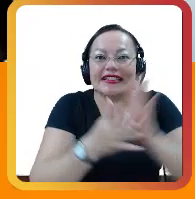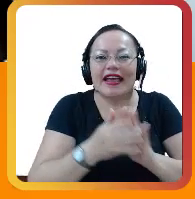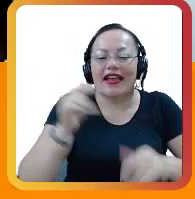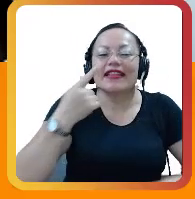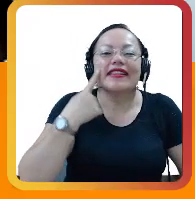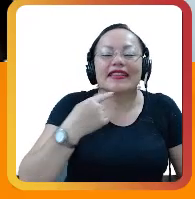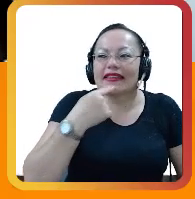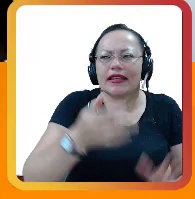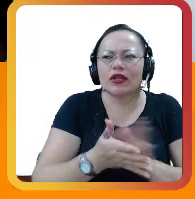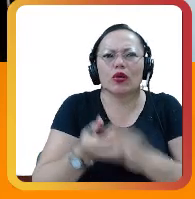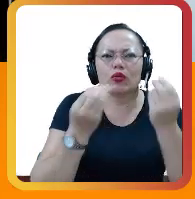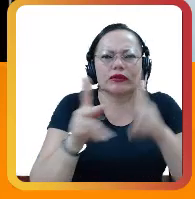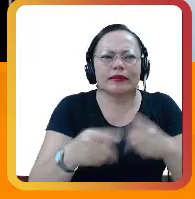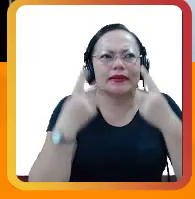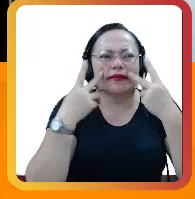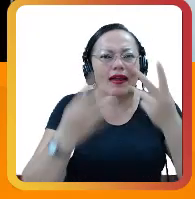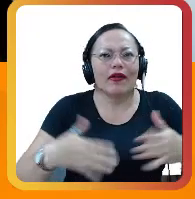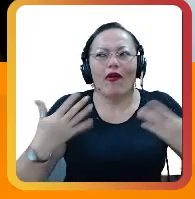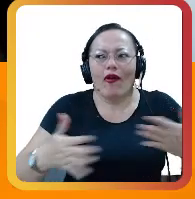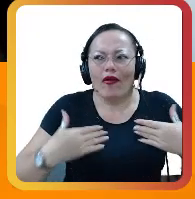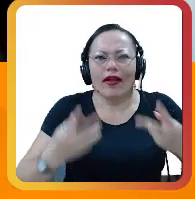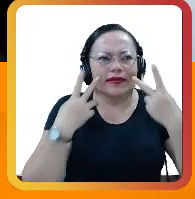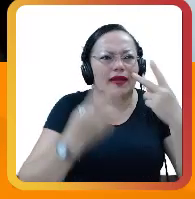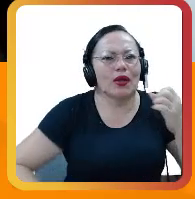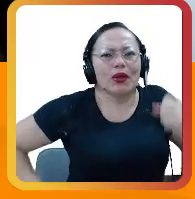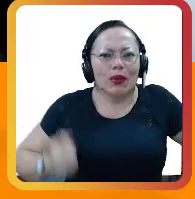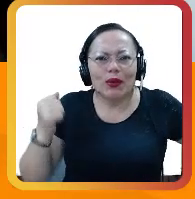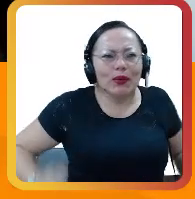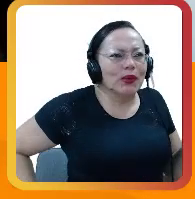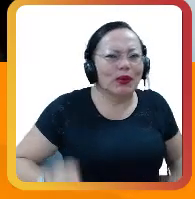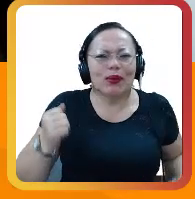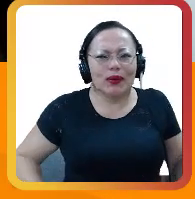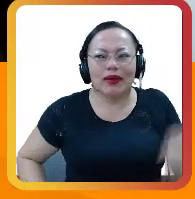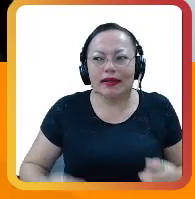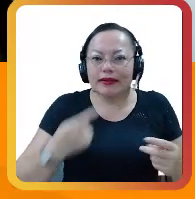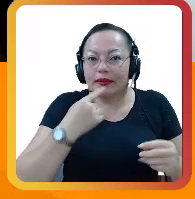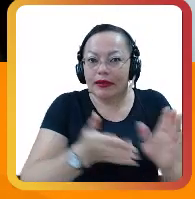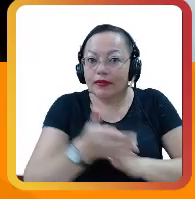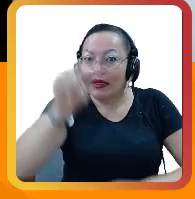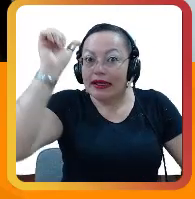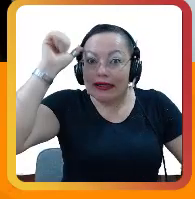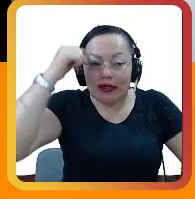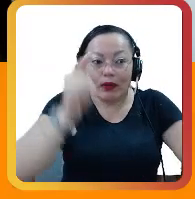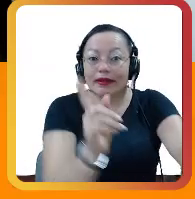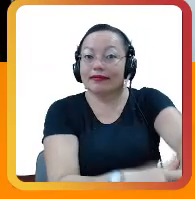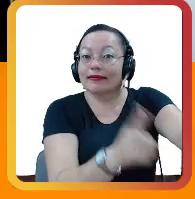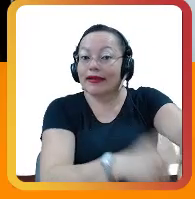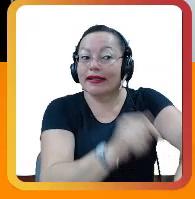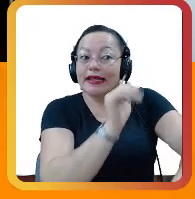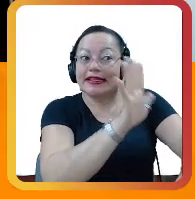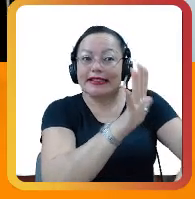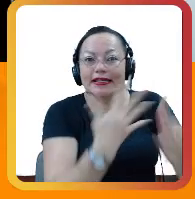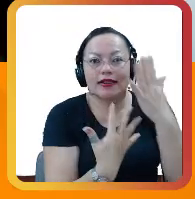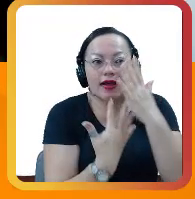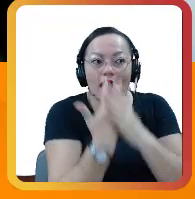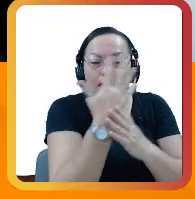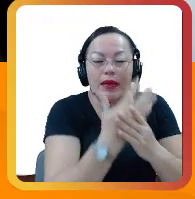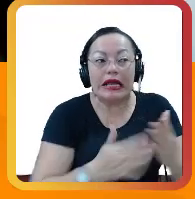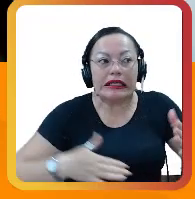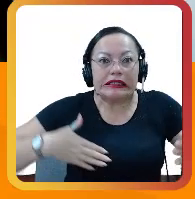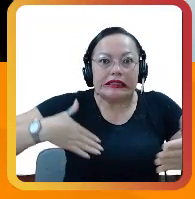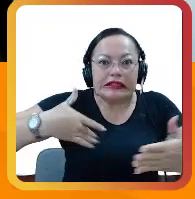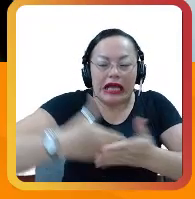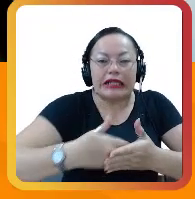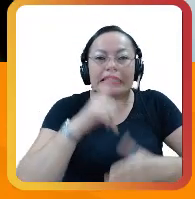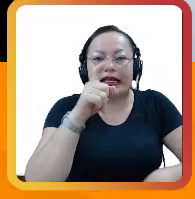he visto mucha gente animada saliendo a trotar. Recuerden que es solo de 5 a 6 de la mañana, entonces para que lo tengan